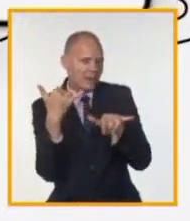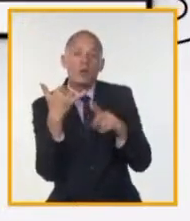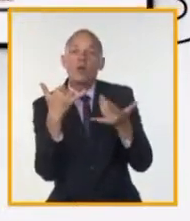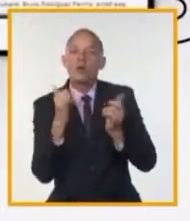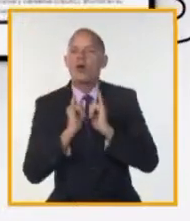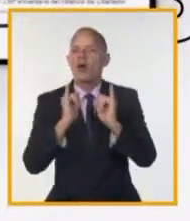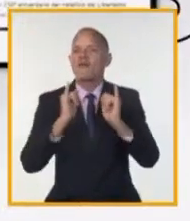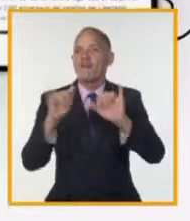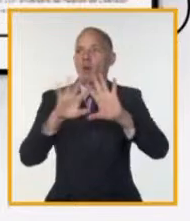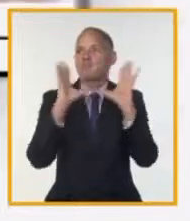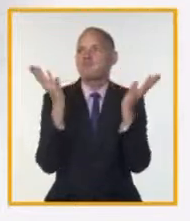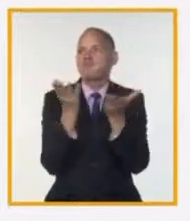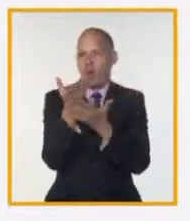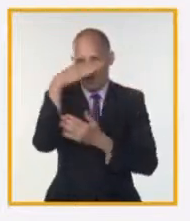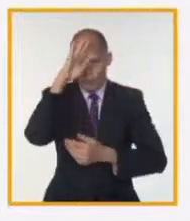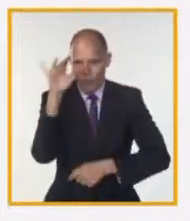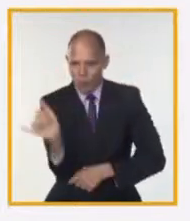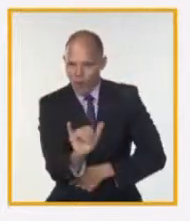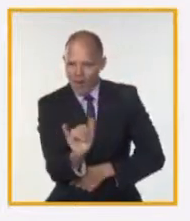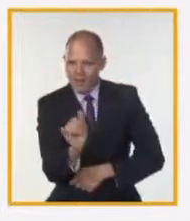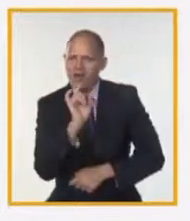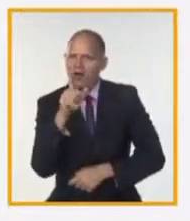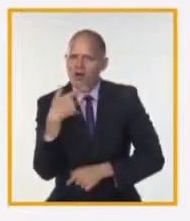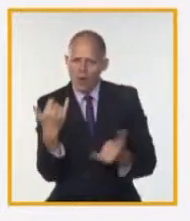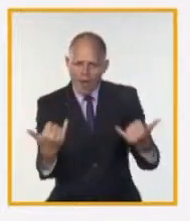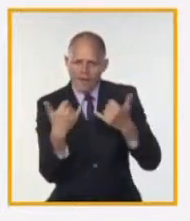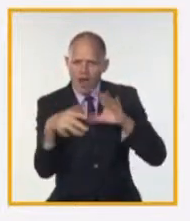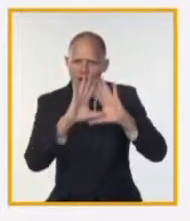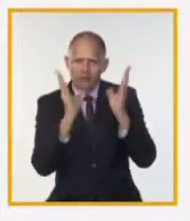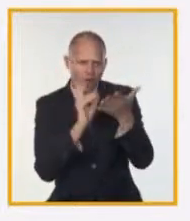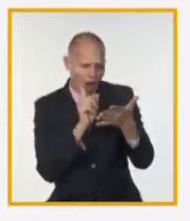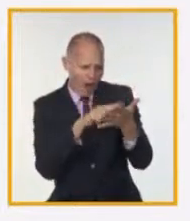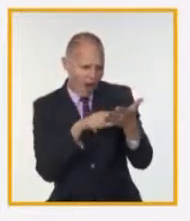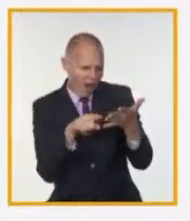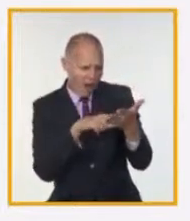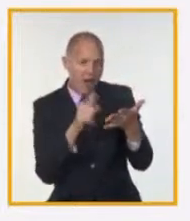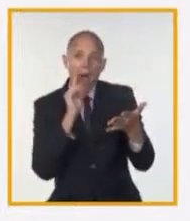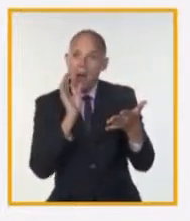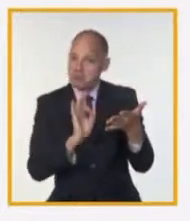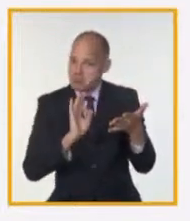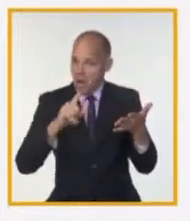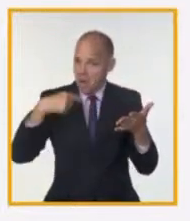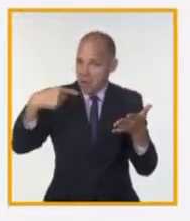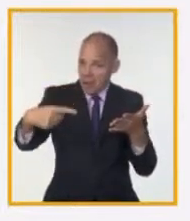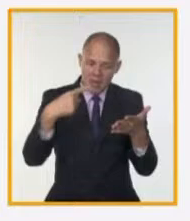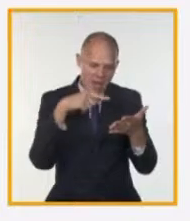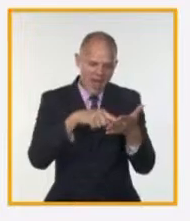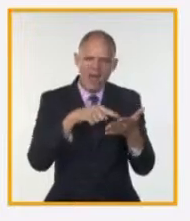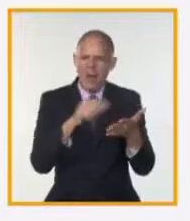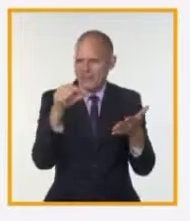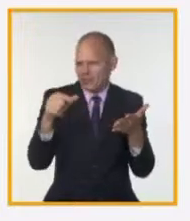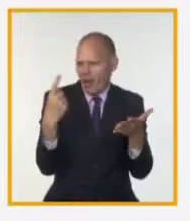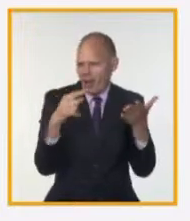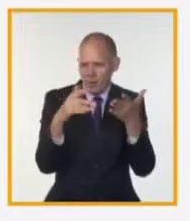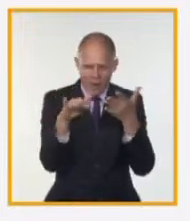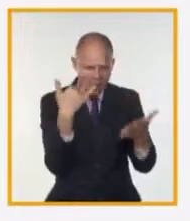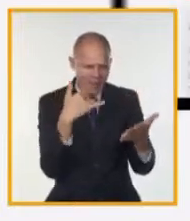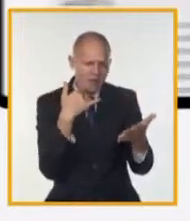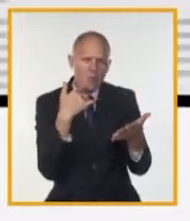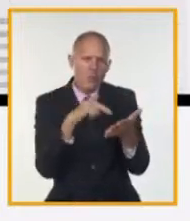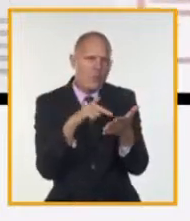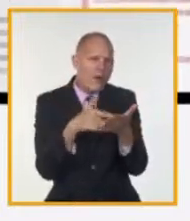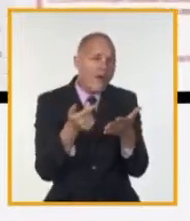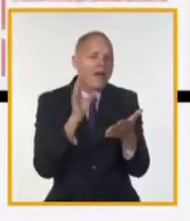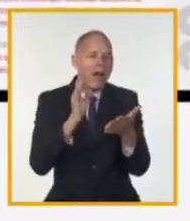El análisis a profundidad de los acontecimientos. La imagen y los sonidos de cada día. los comentarios de nuestros lectores. Cuba